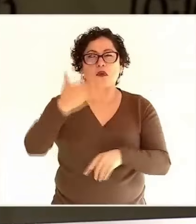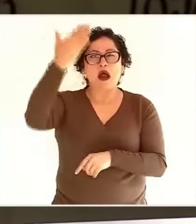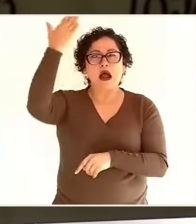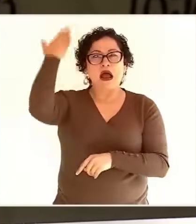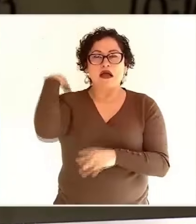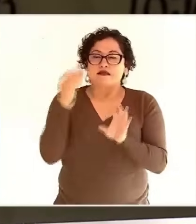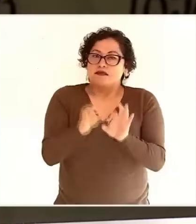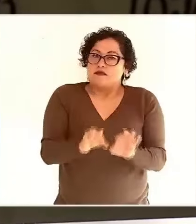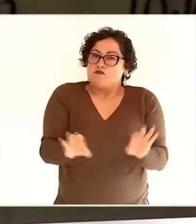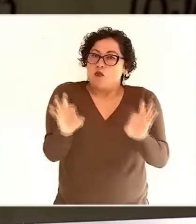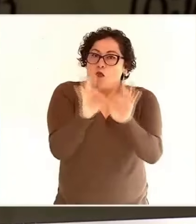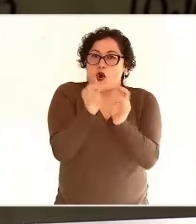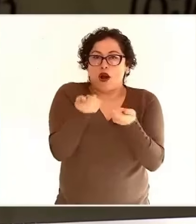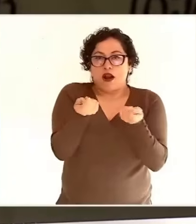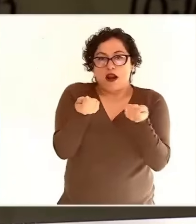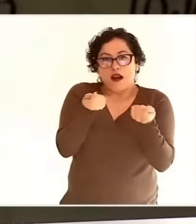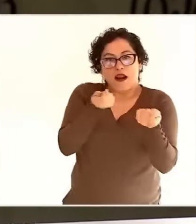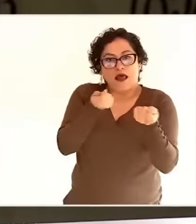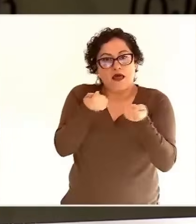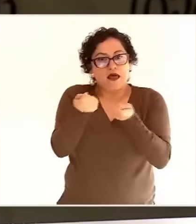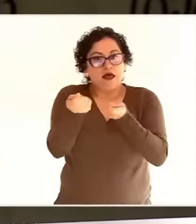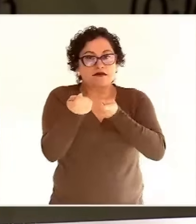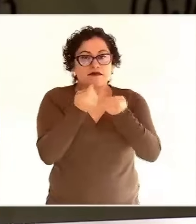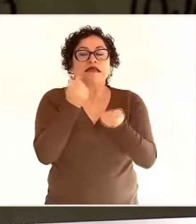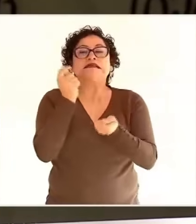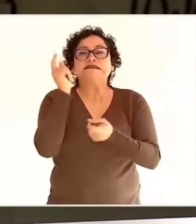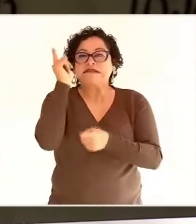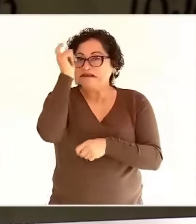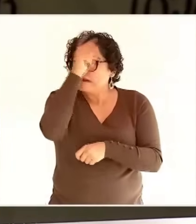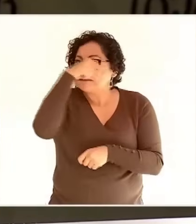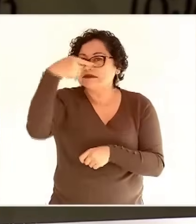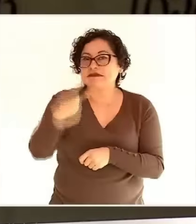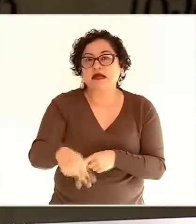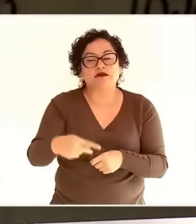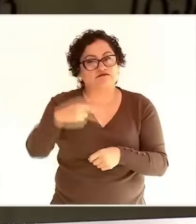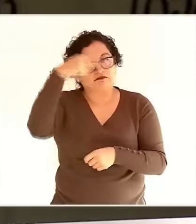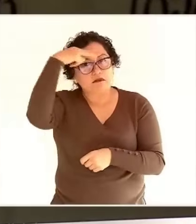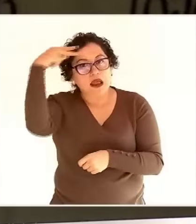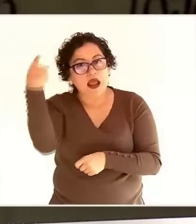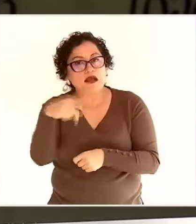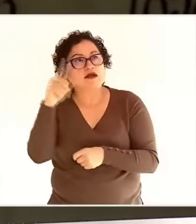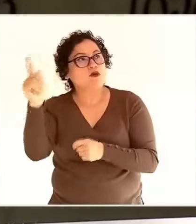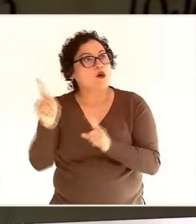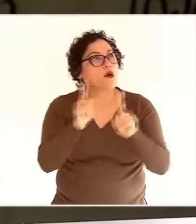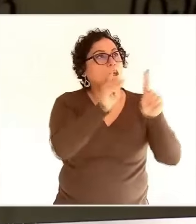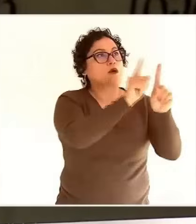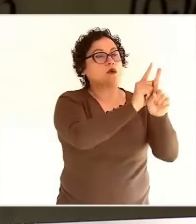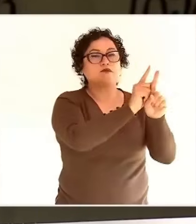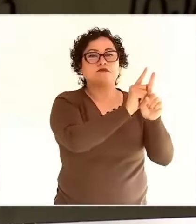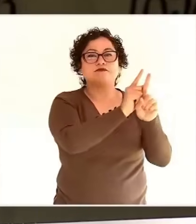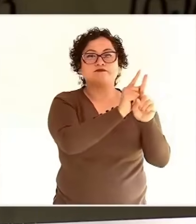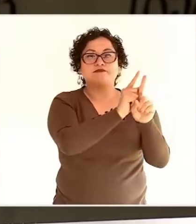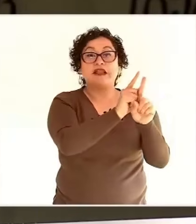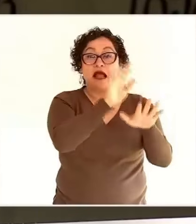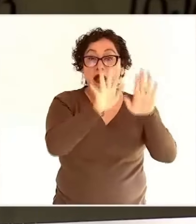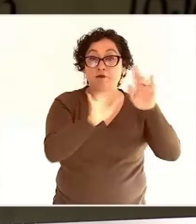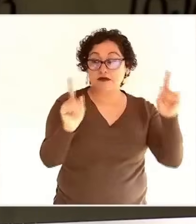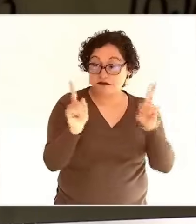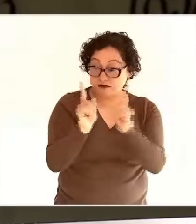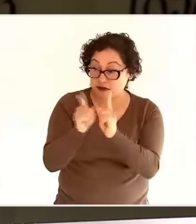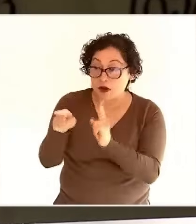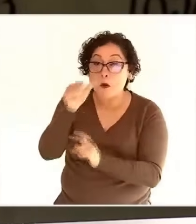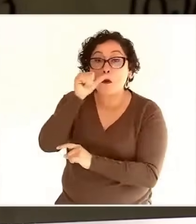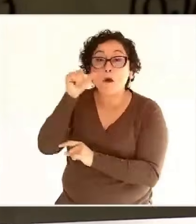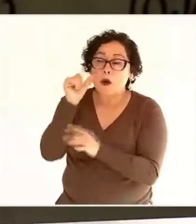tan difíciles para el país. En distintas ocasiones hizo ver a Juárez que aspectos personales en realidad